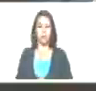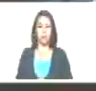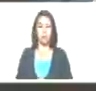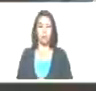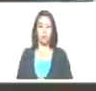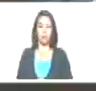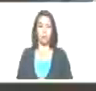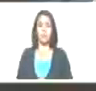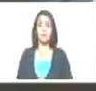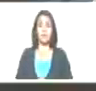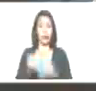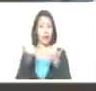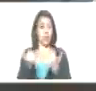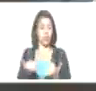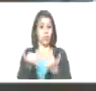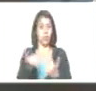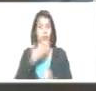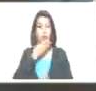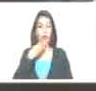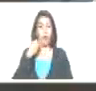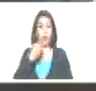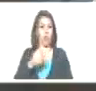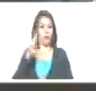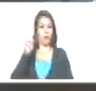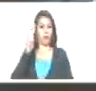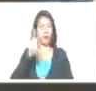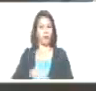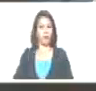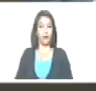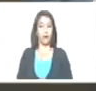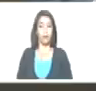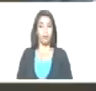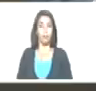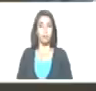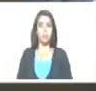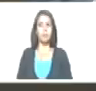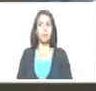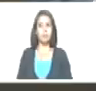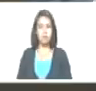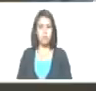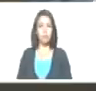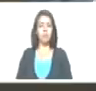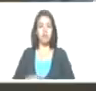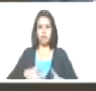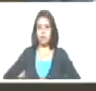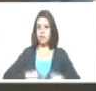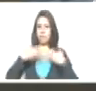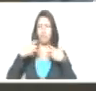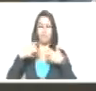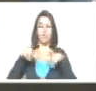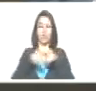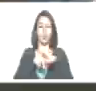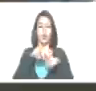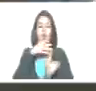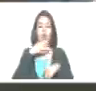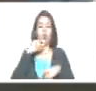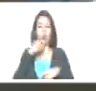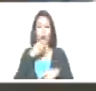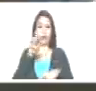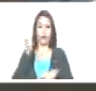este caso, como joven venezolana, claro que nos llenamos de indignación, como juventudes venezolanas nos llenamos de